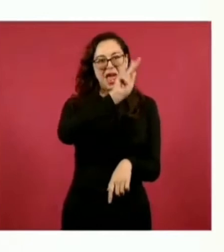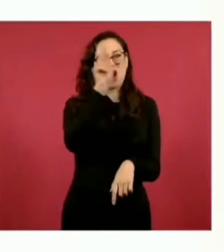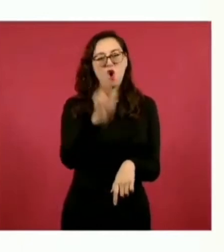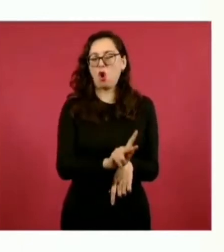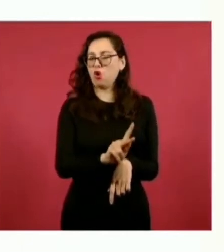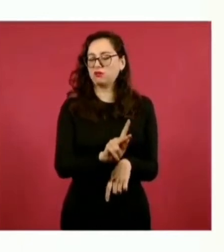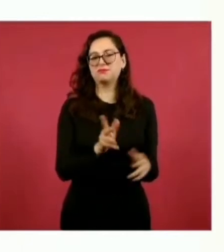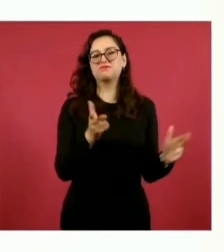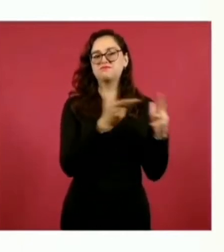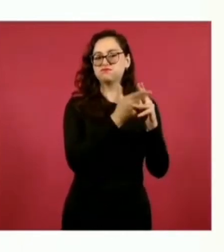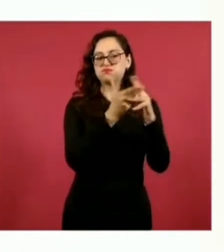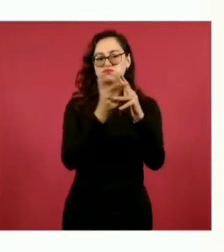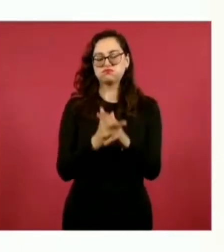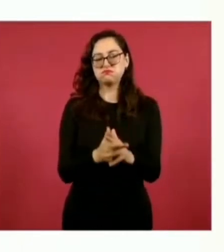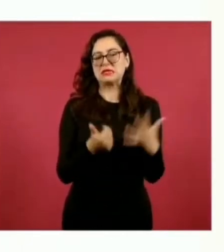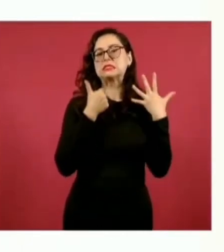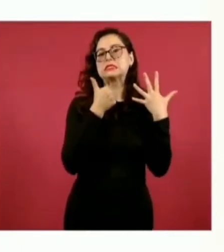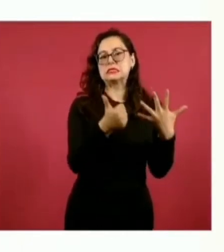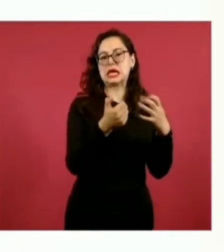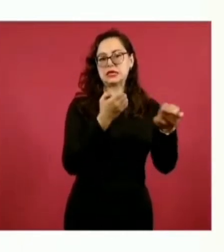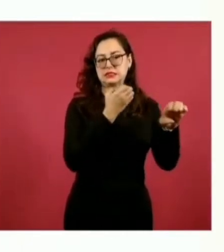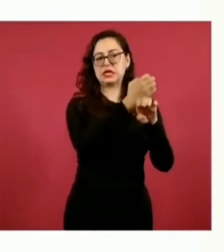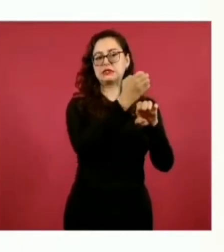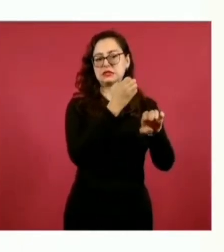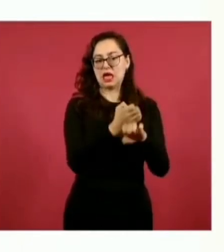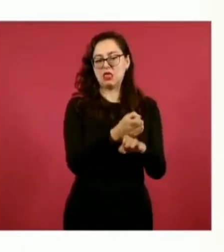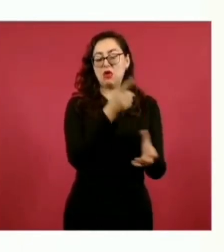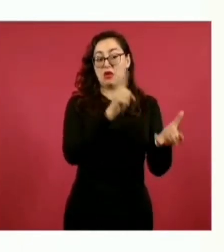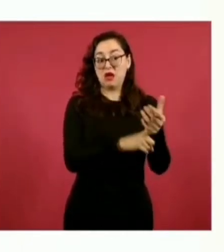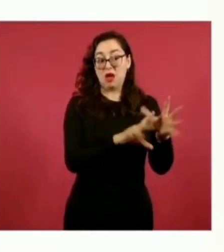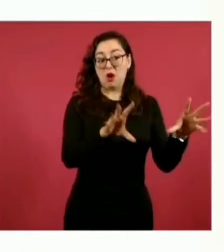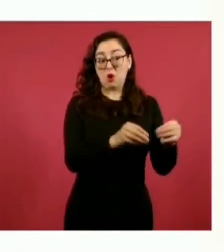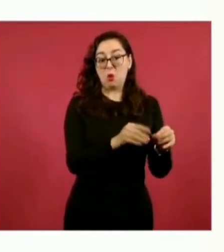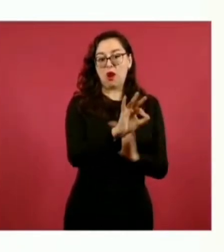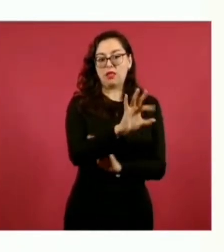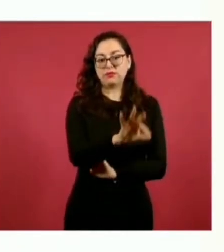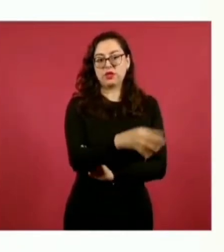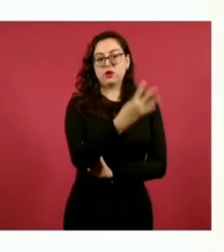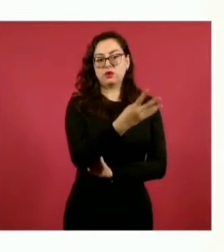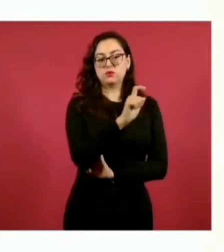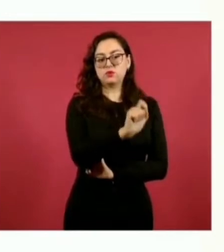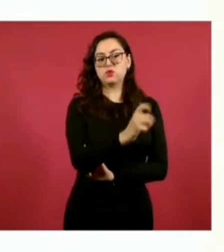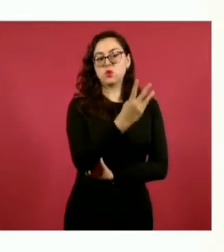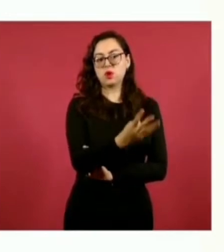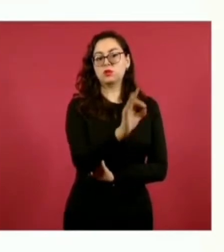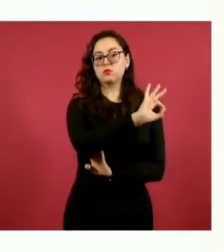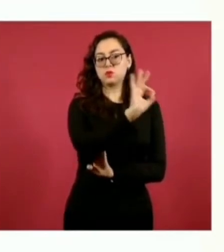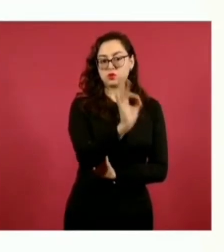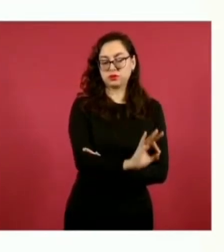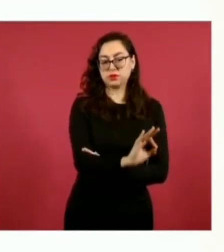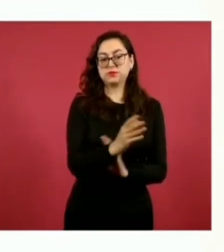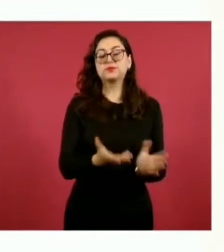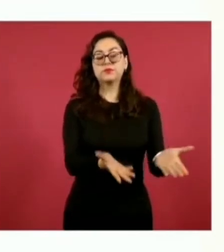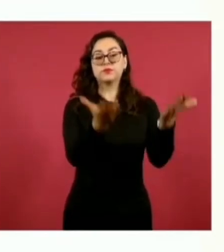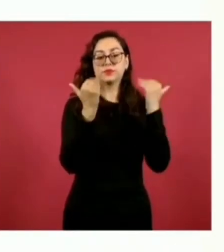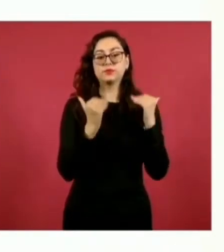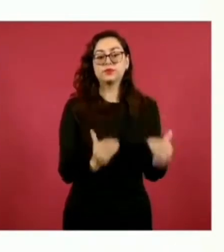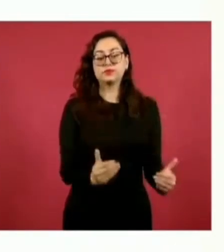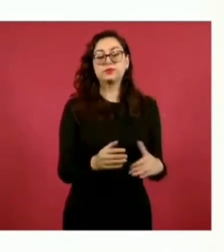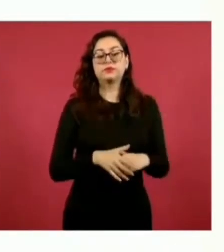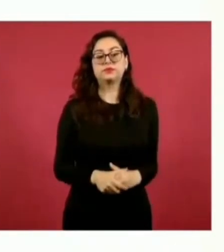entidades concentran el 44.4 por de los homicidios en el país adelante y aquí